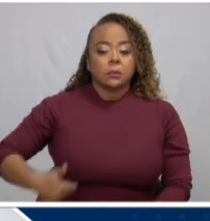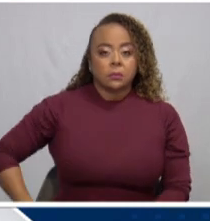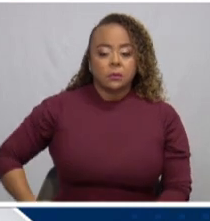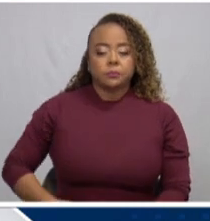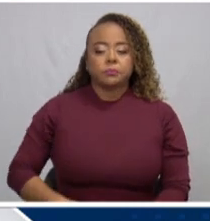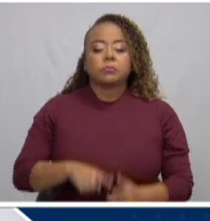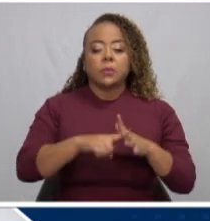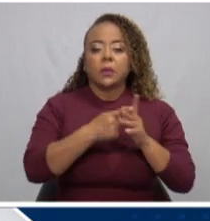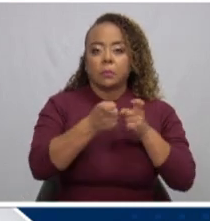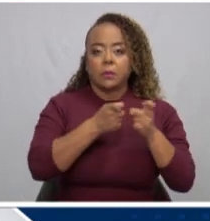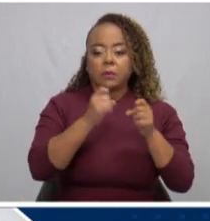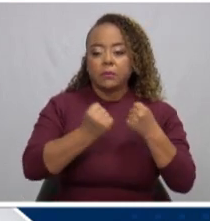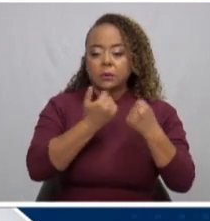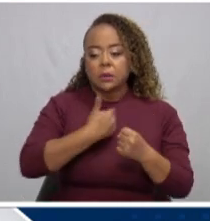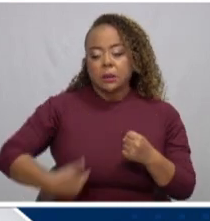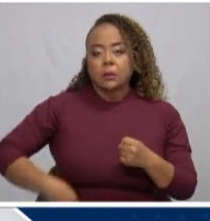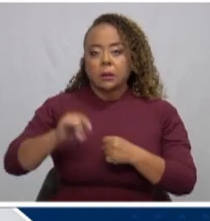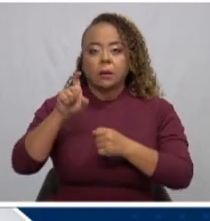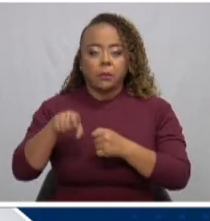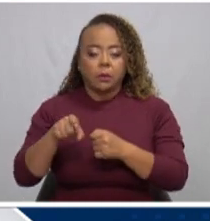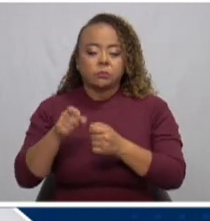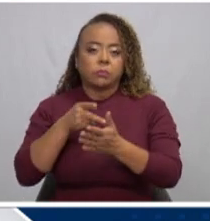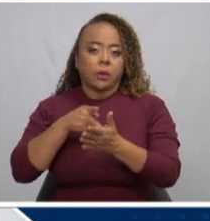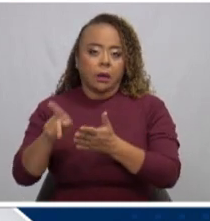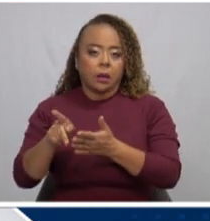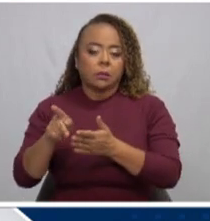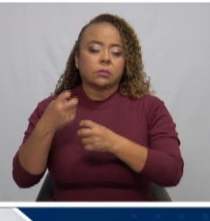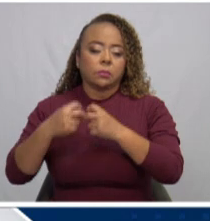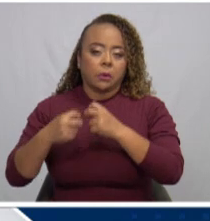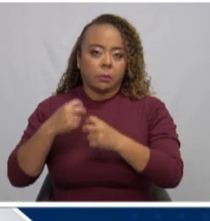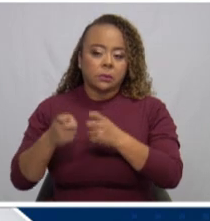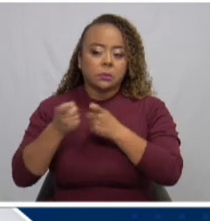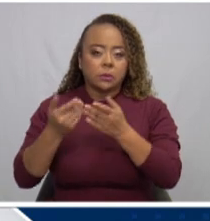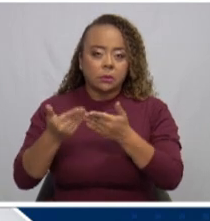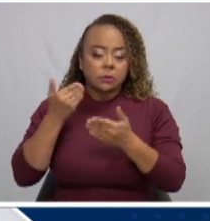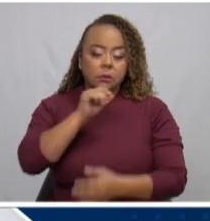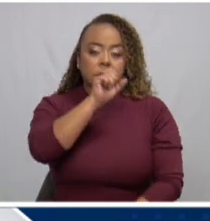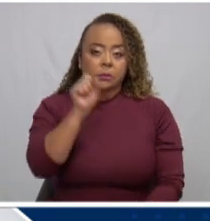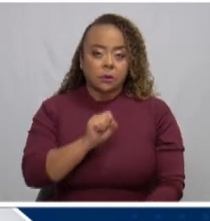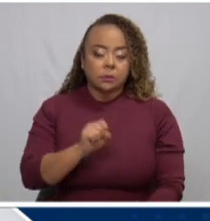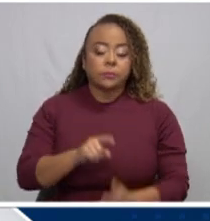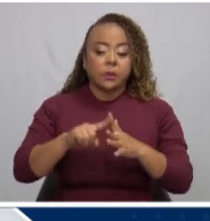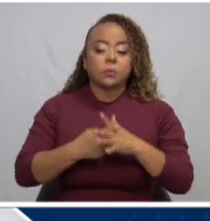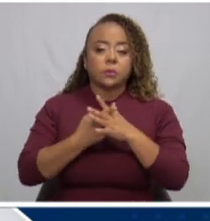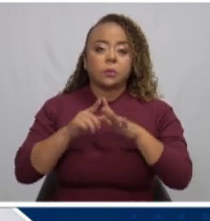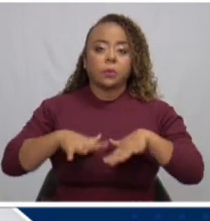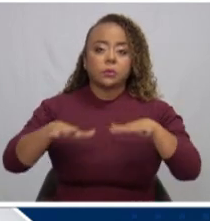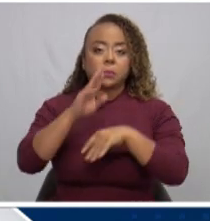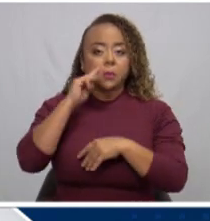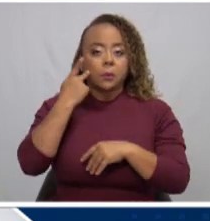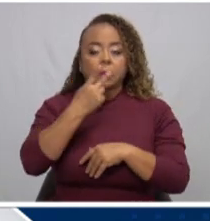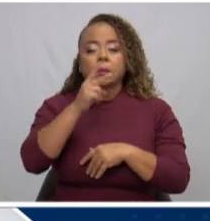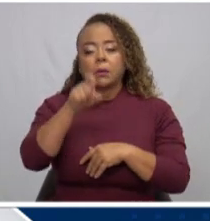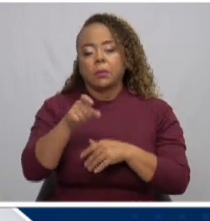a administrar fuerza herediana y tuvo que apagar el incendio de la Administración anterior en saprisa entró Horizonte morado y tuvo que